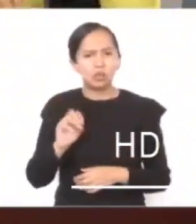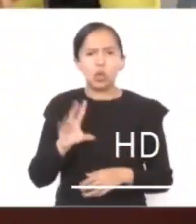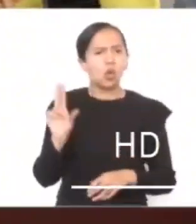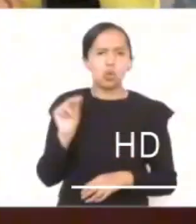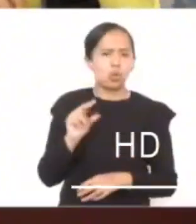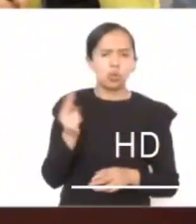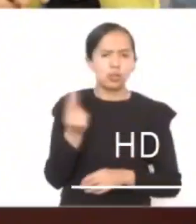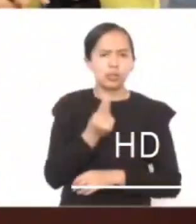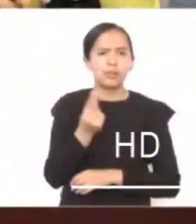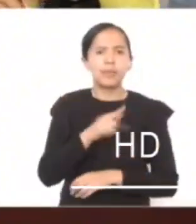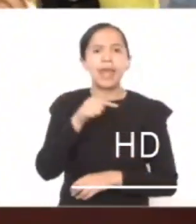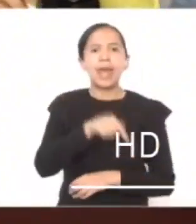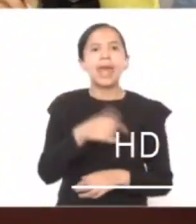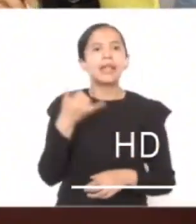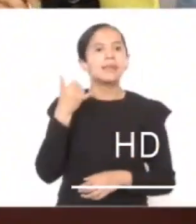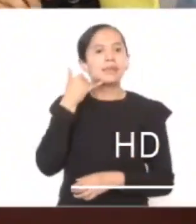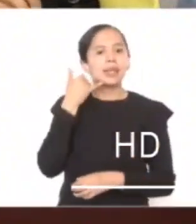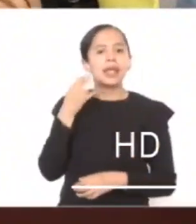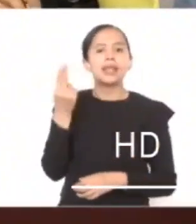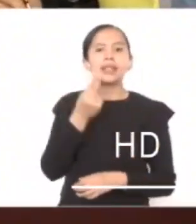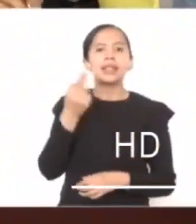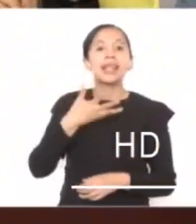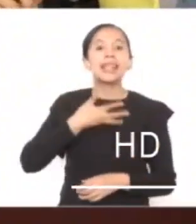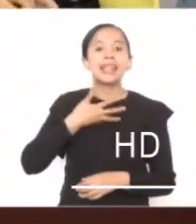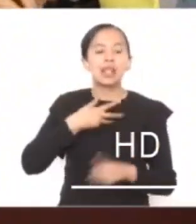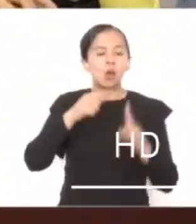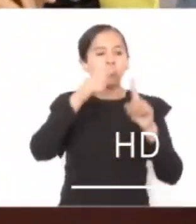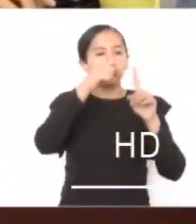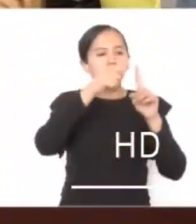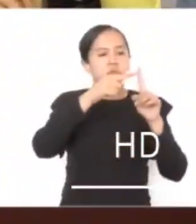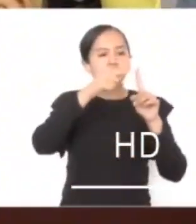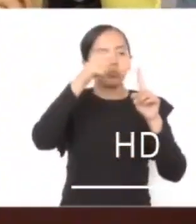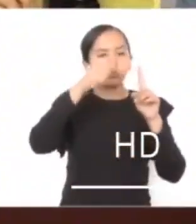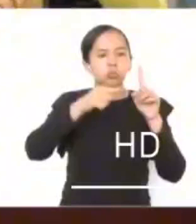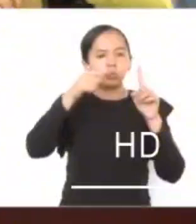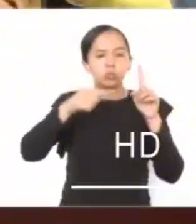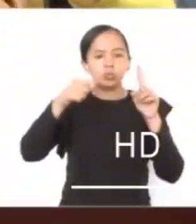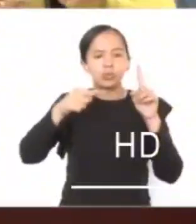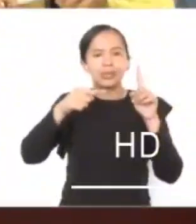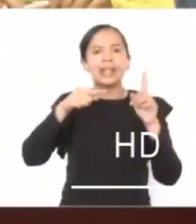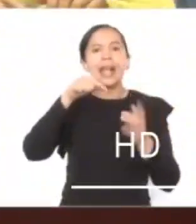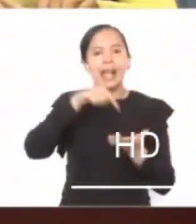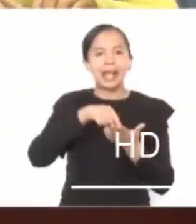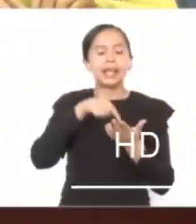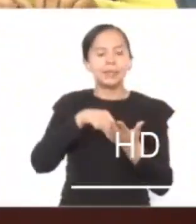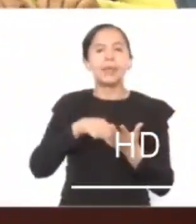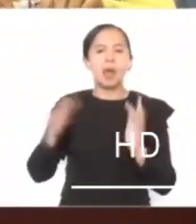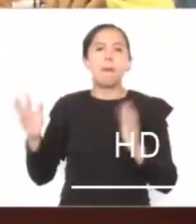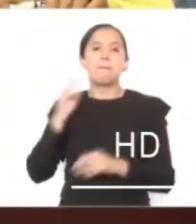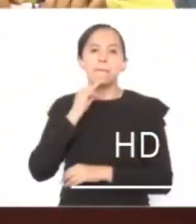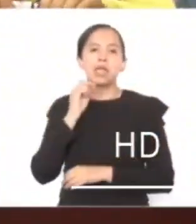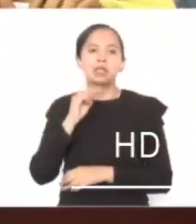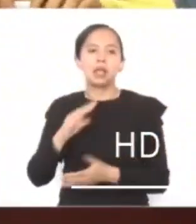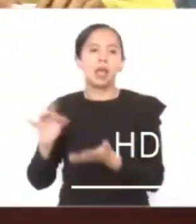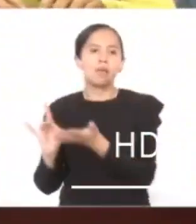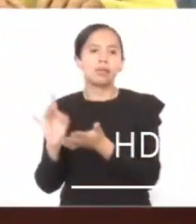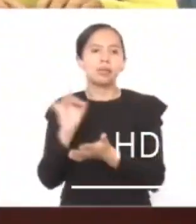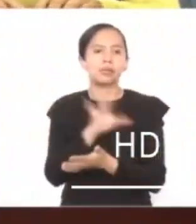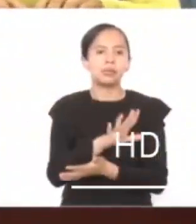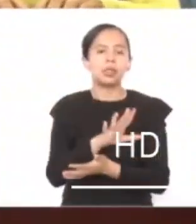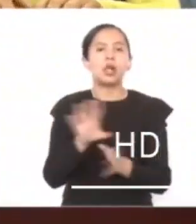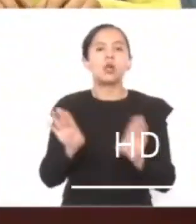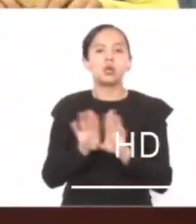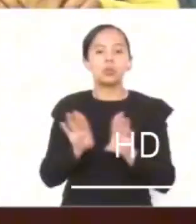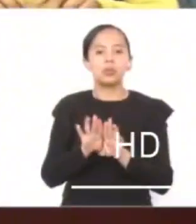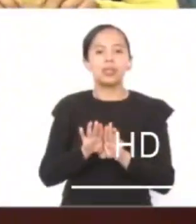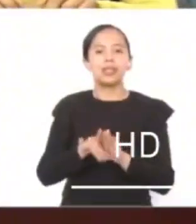teléfono lo único que tiene que marcar son las rayitas de señal y eso quiere decir que va a recibir el mensaje. Y se recibe a través